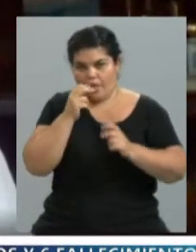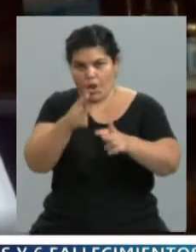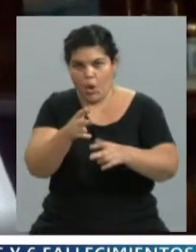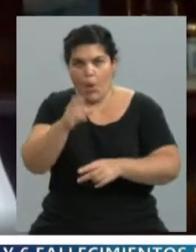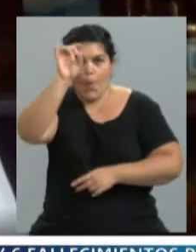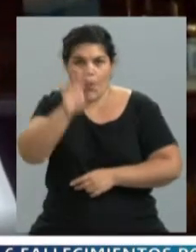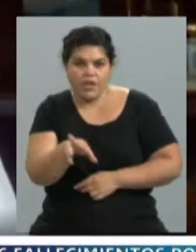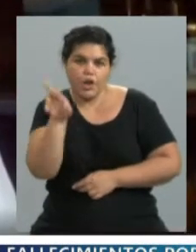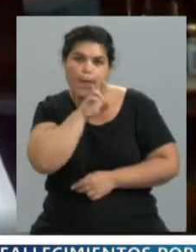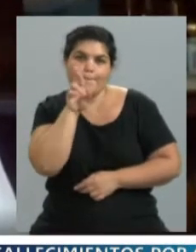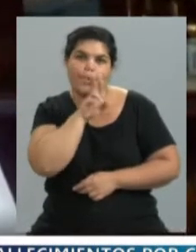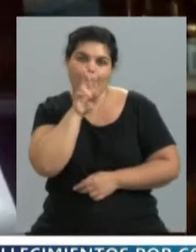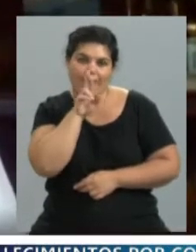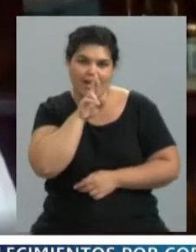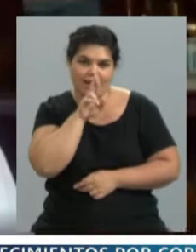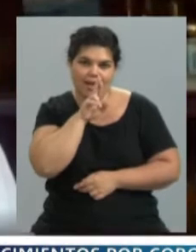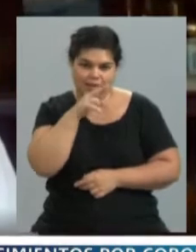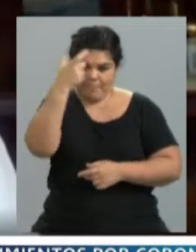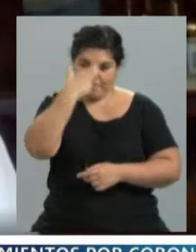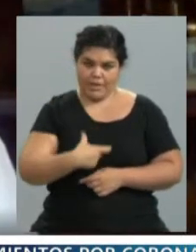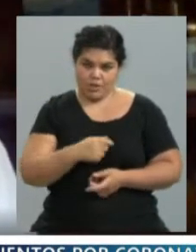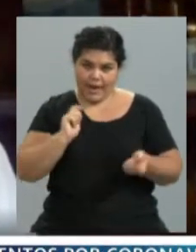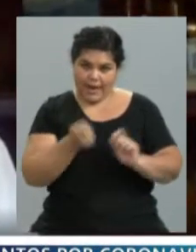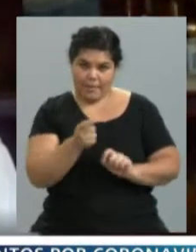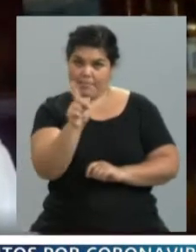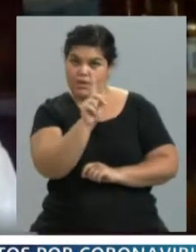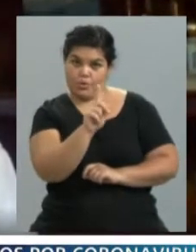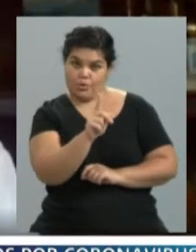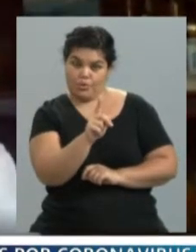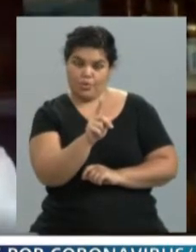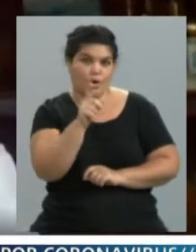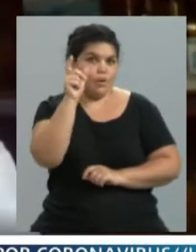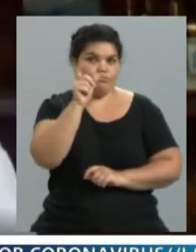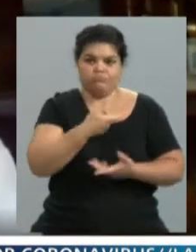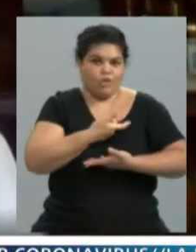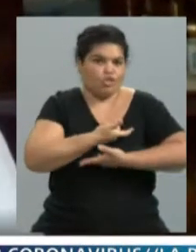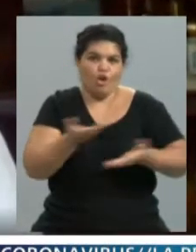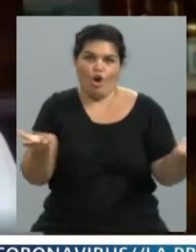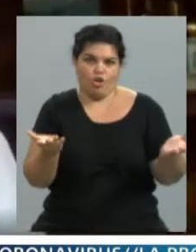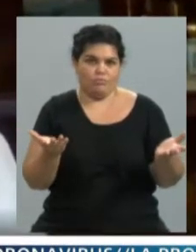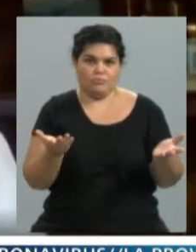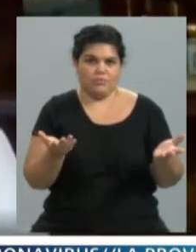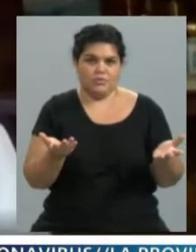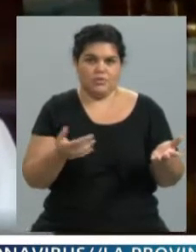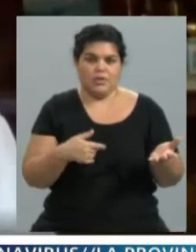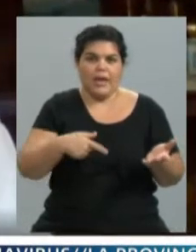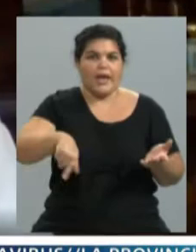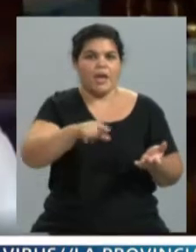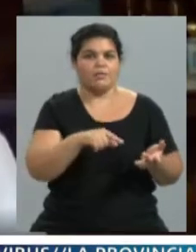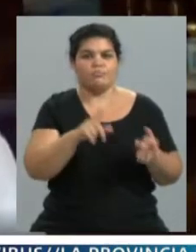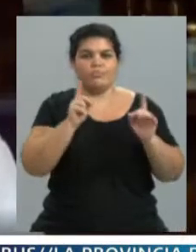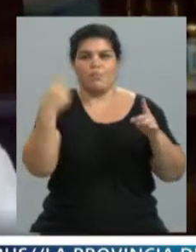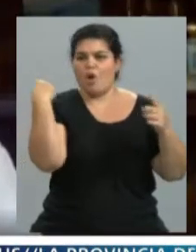fertilidad de las mujeres, o sea, de la raza humana, sino de todas las especies en general, que se ven amenazadas, la